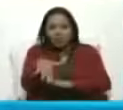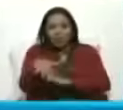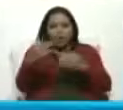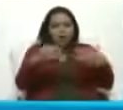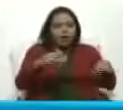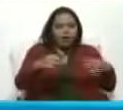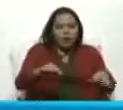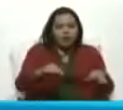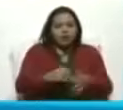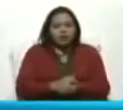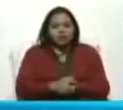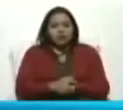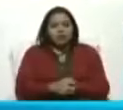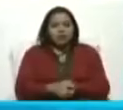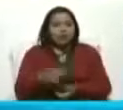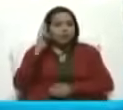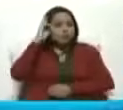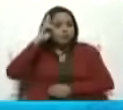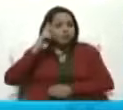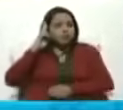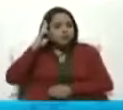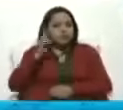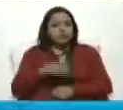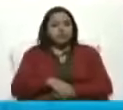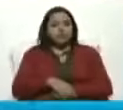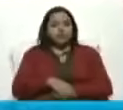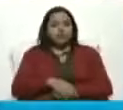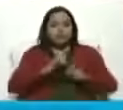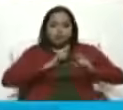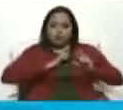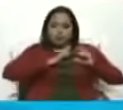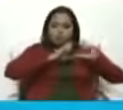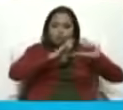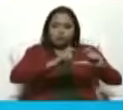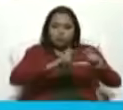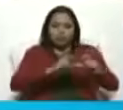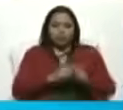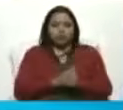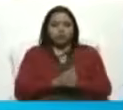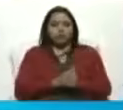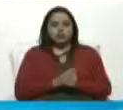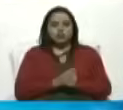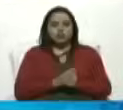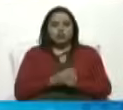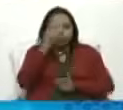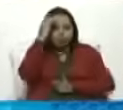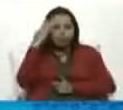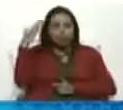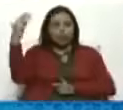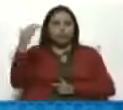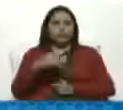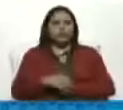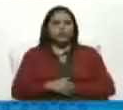con sus argumentos, con su corazón, con sus sueños,